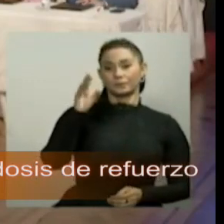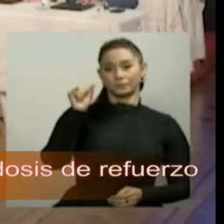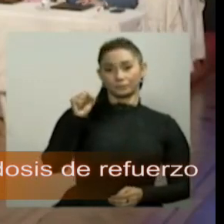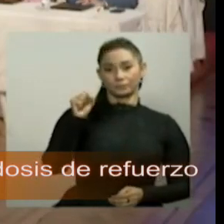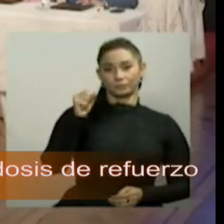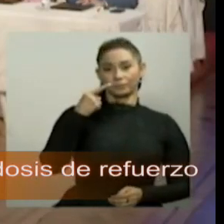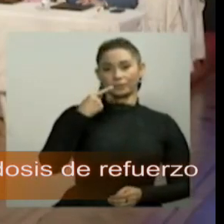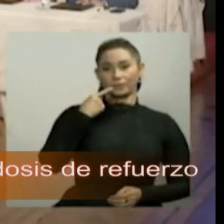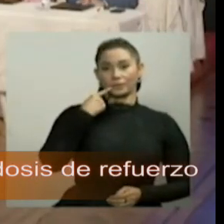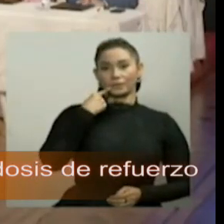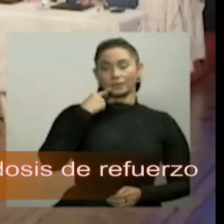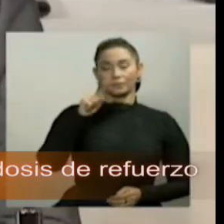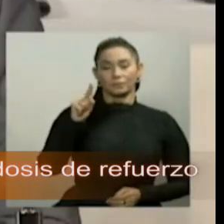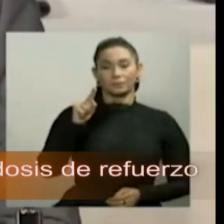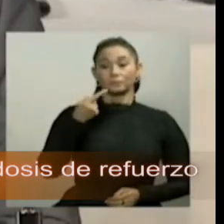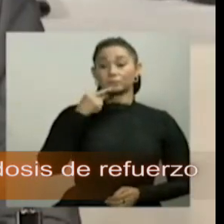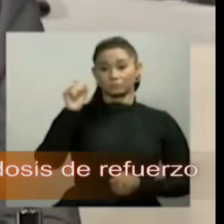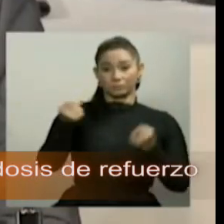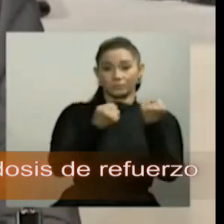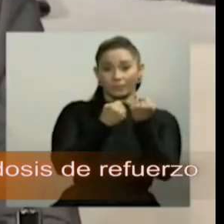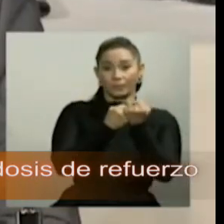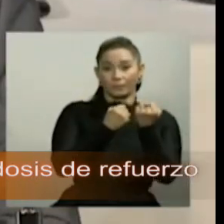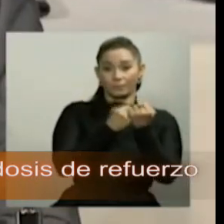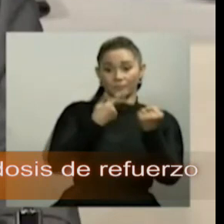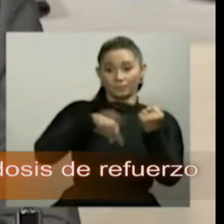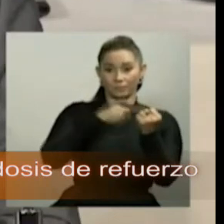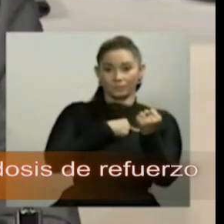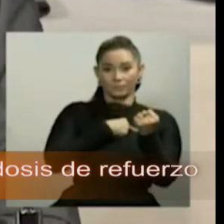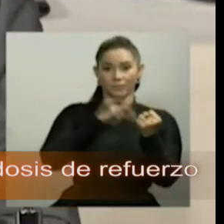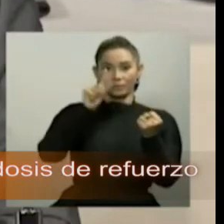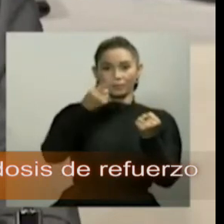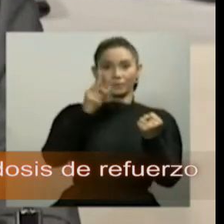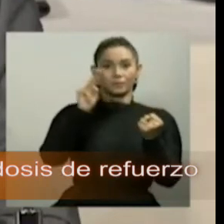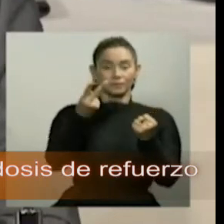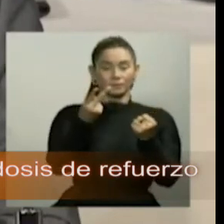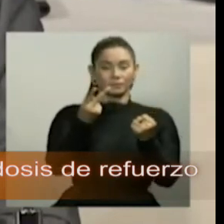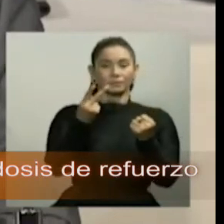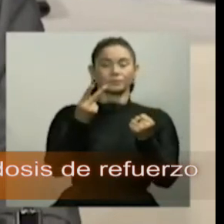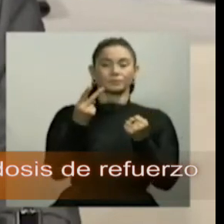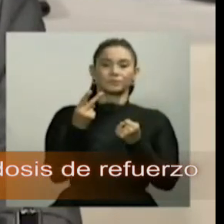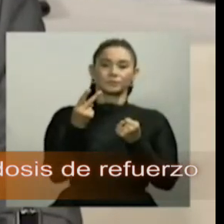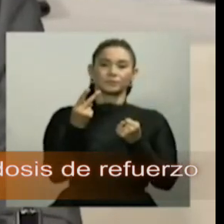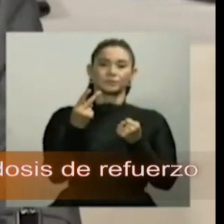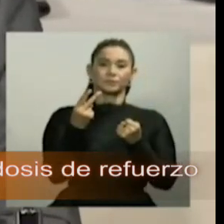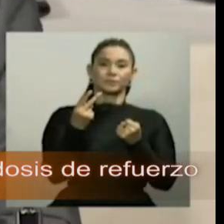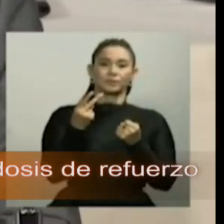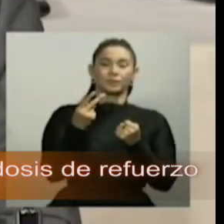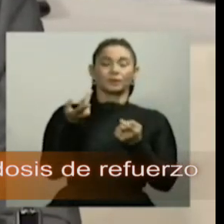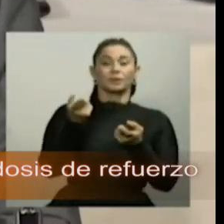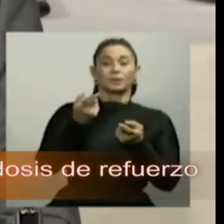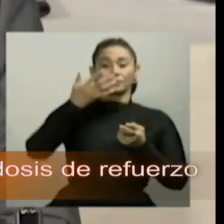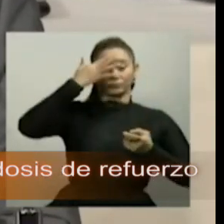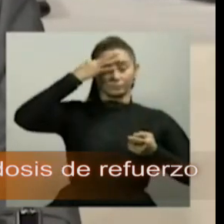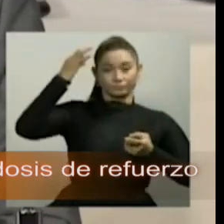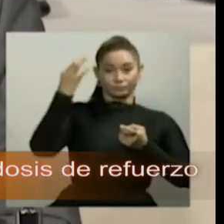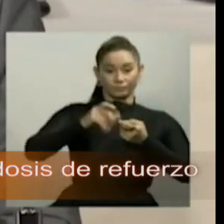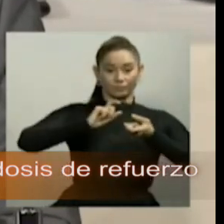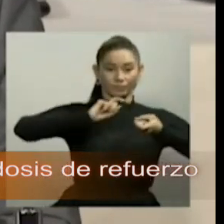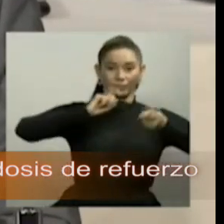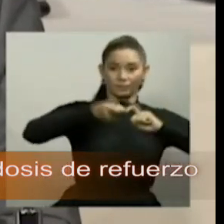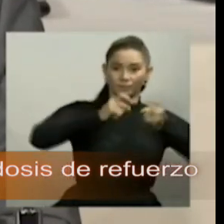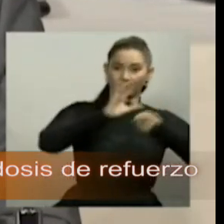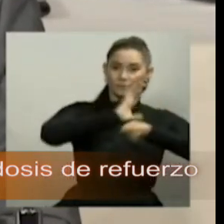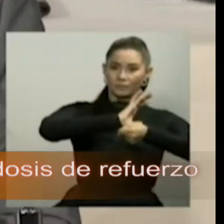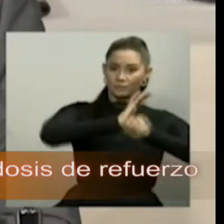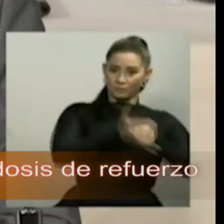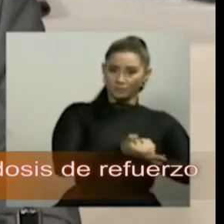Salud, apoya la vacunación que estamos haciendo en la primera y segunda dosis. La decisión de la variante es lo que ha